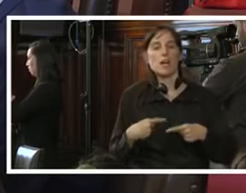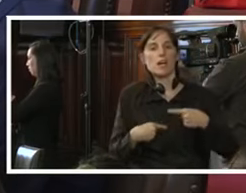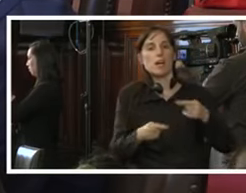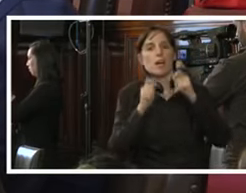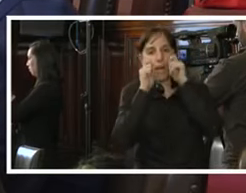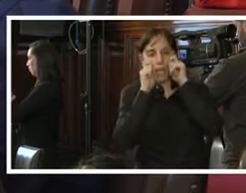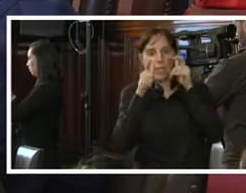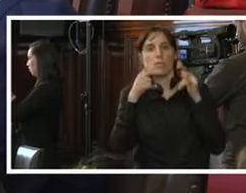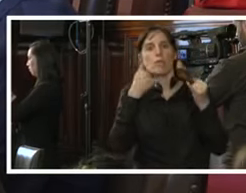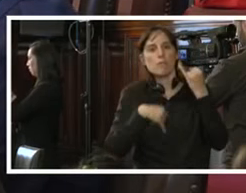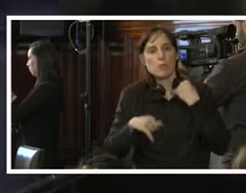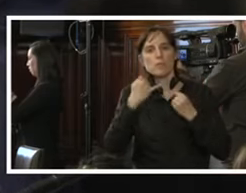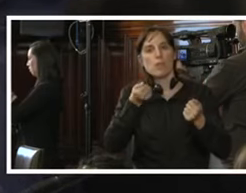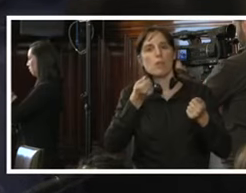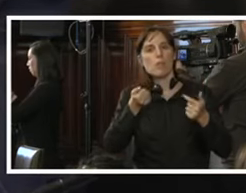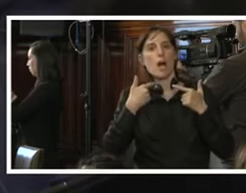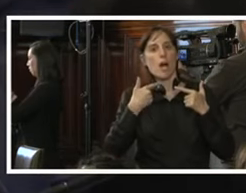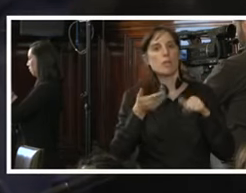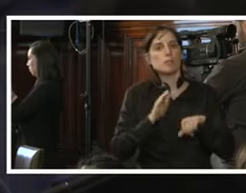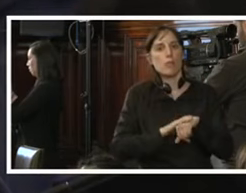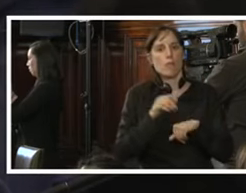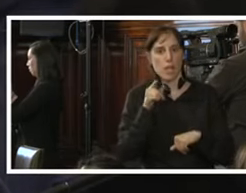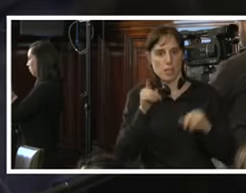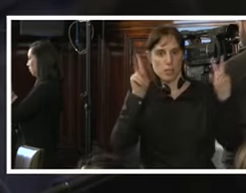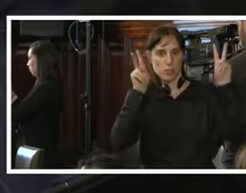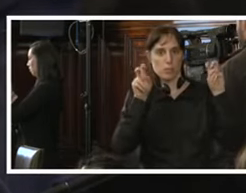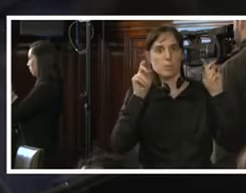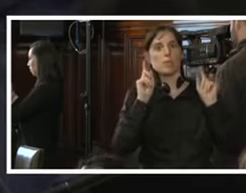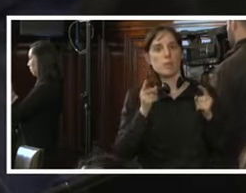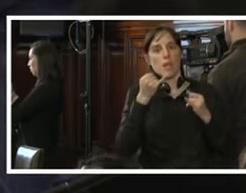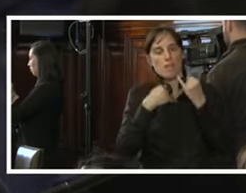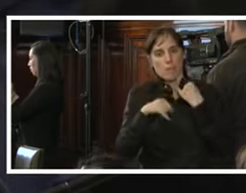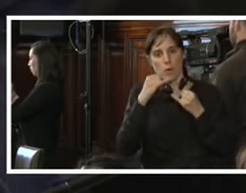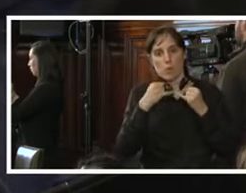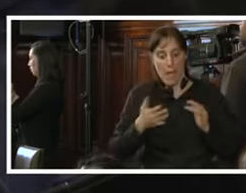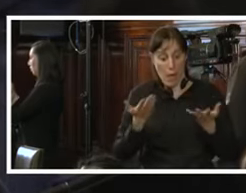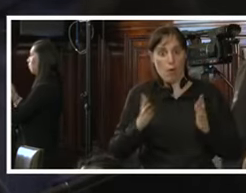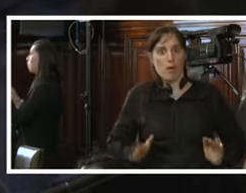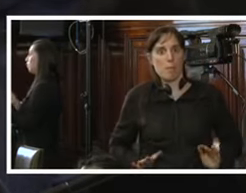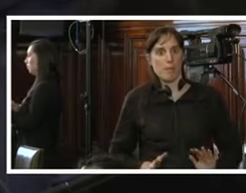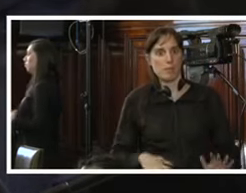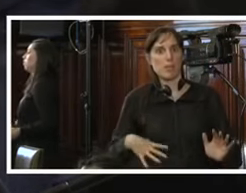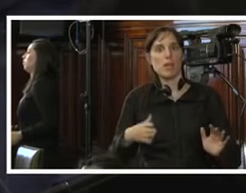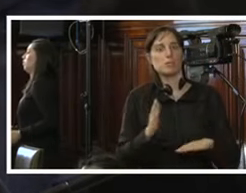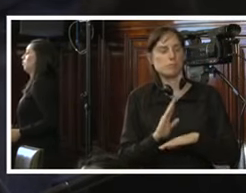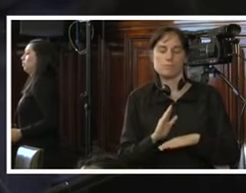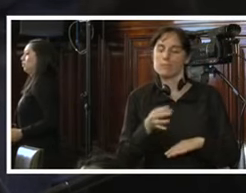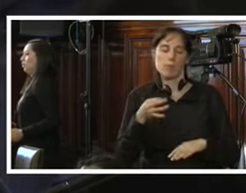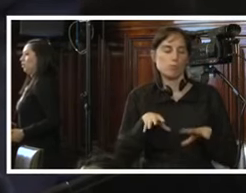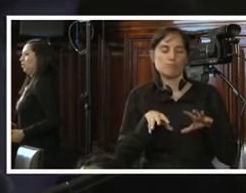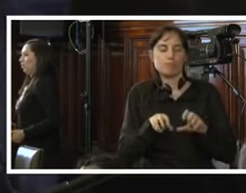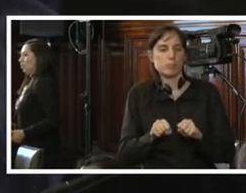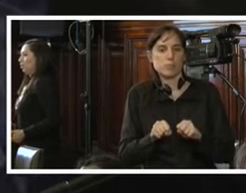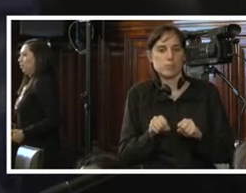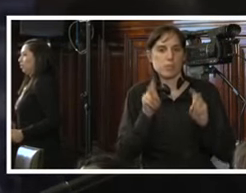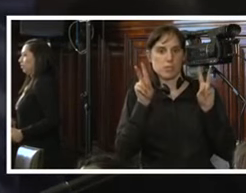nos proporcione sobre estos temas y sobre el informe que estamos preparando y por supuesto seguimos comprometidos en esta causa